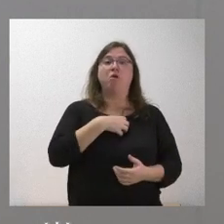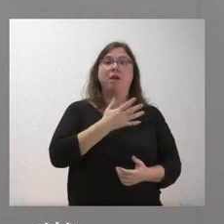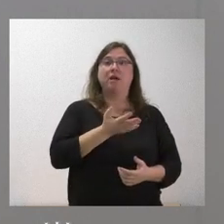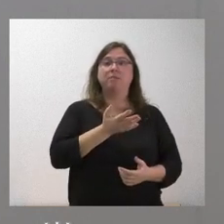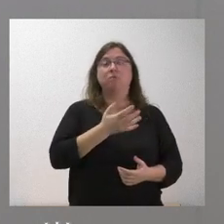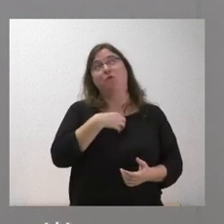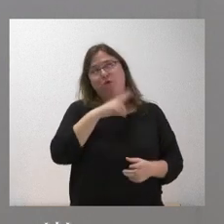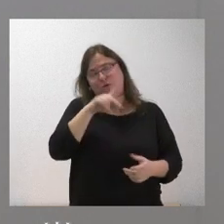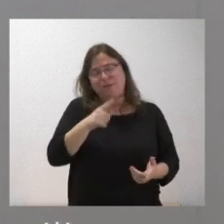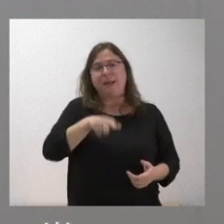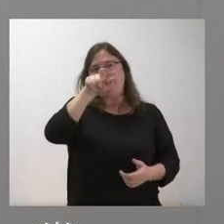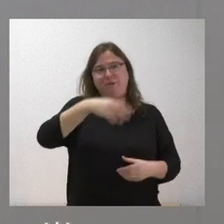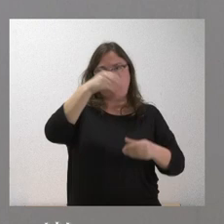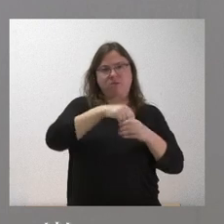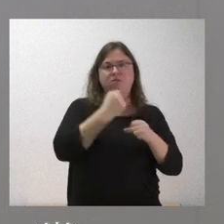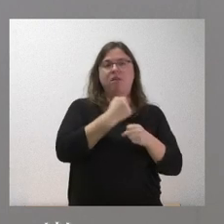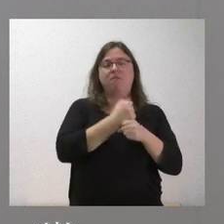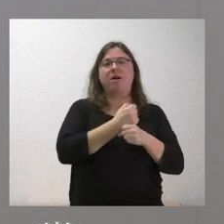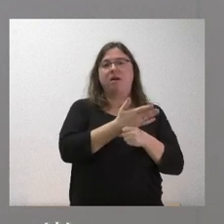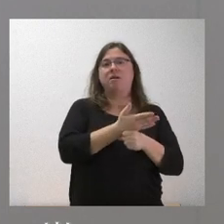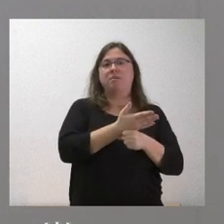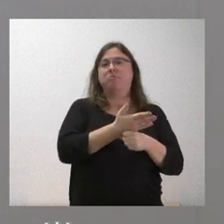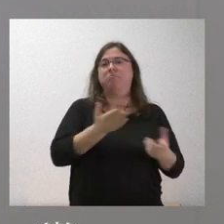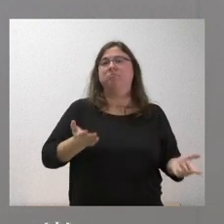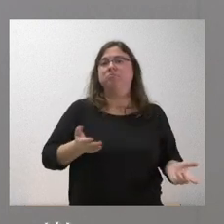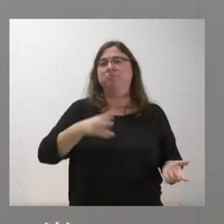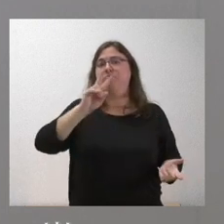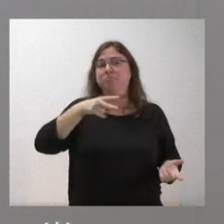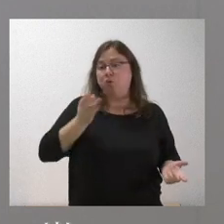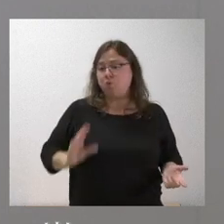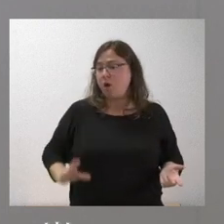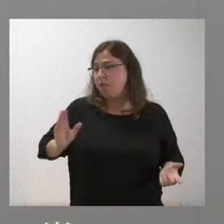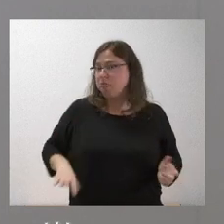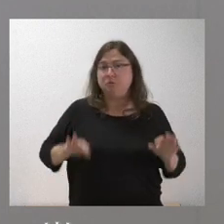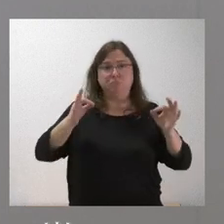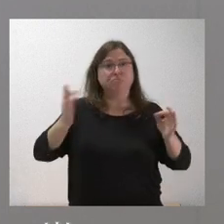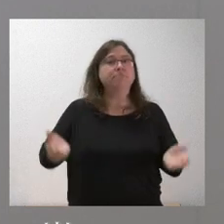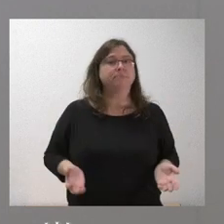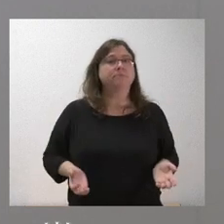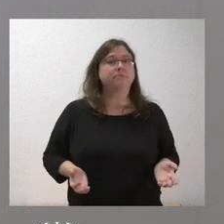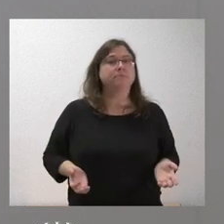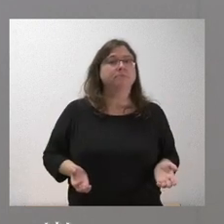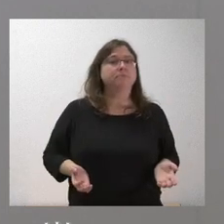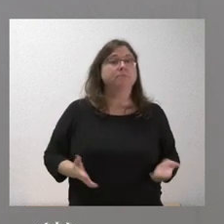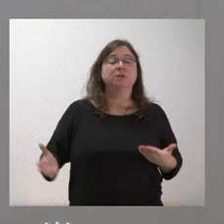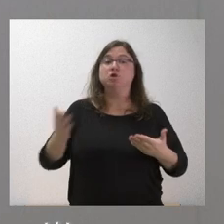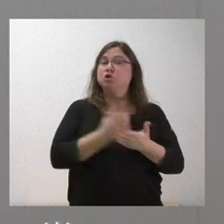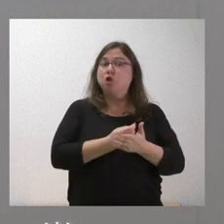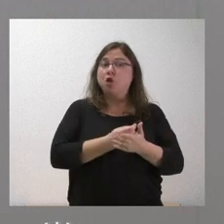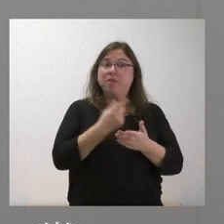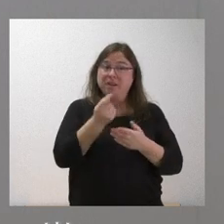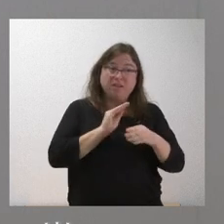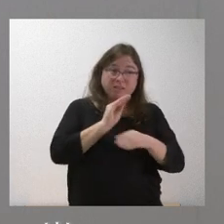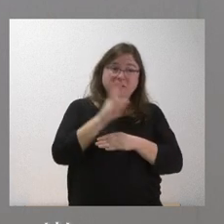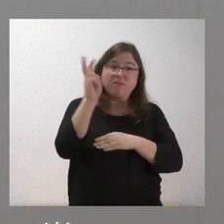son funcionarios el personal que está trabajando en el serla sigue cobrando sus retribuciones y todo lo que se aporta lo aporta la junta de Castilla de